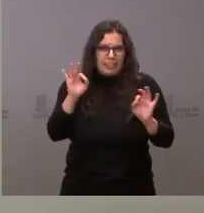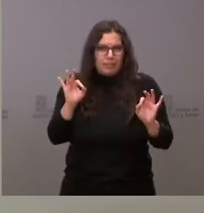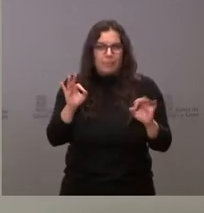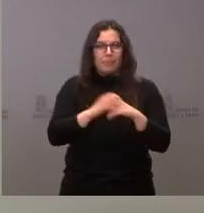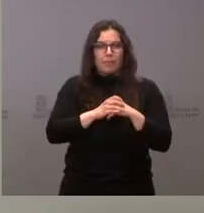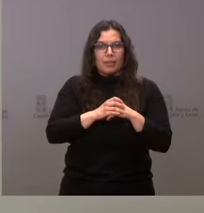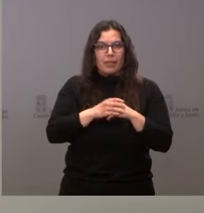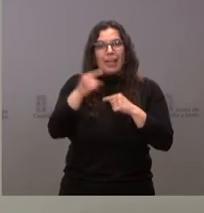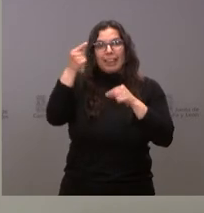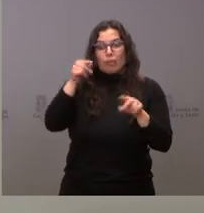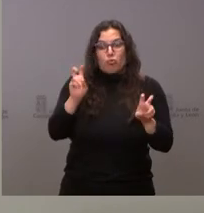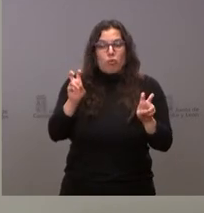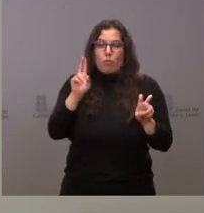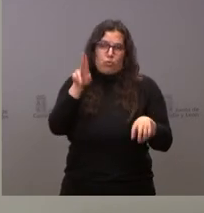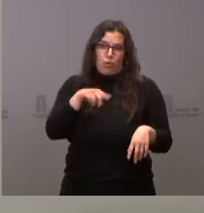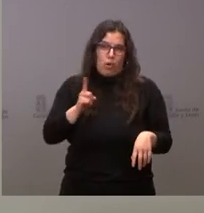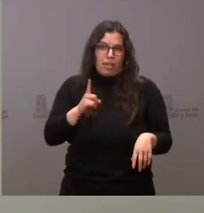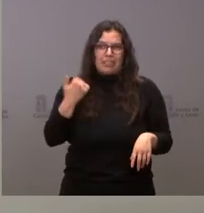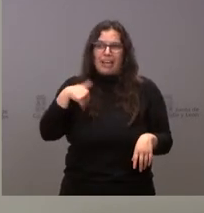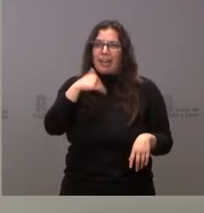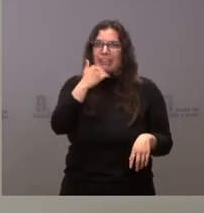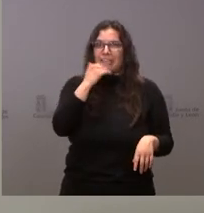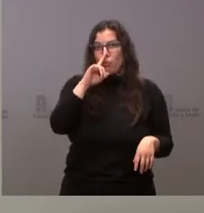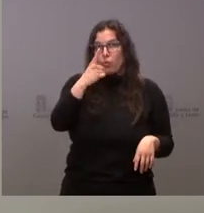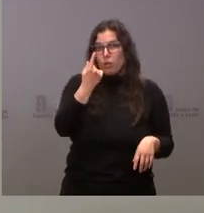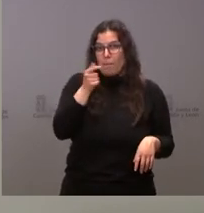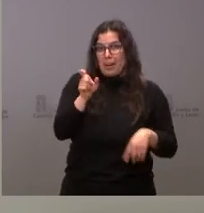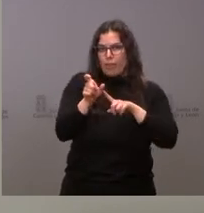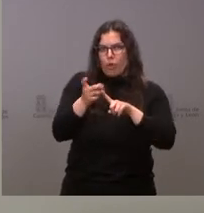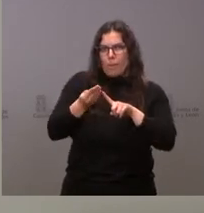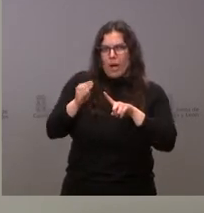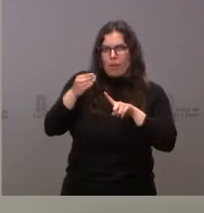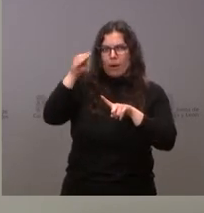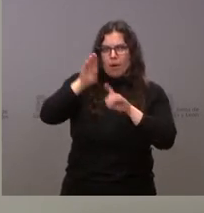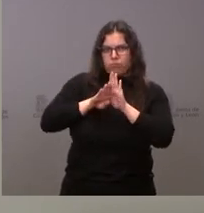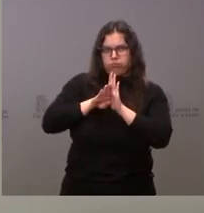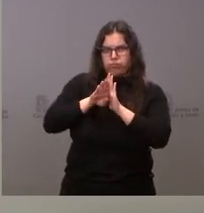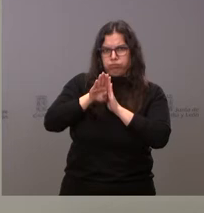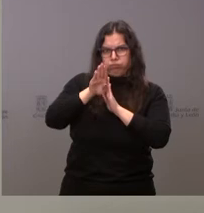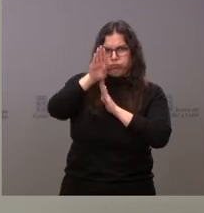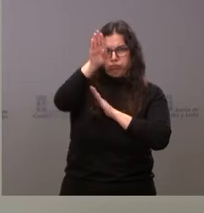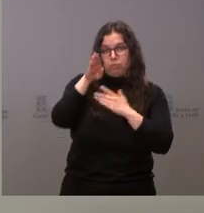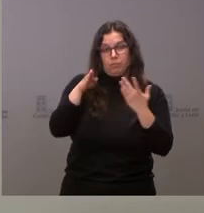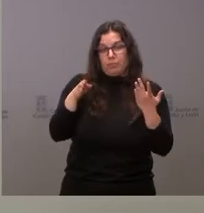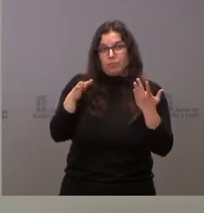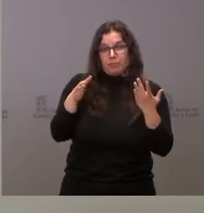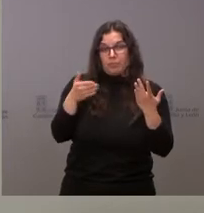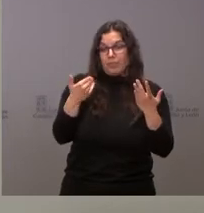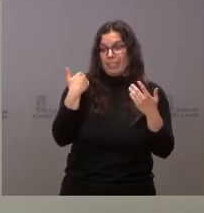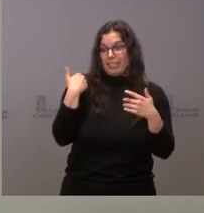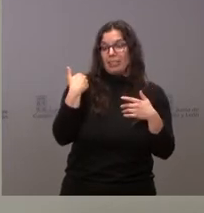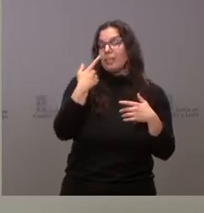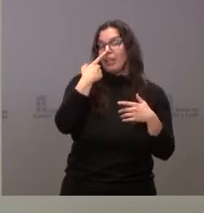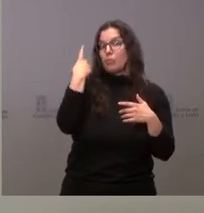dato que venga de hoy llevamos prácticamente un año con una evolución creciente de la inflación no hay más que ver cómo acabamos ya el año pasado